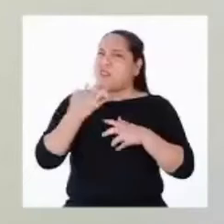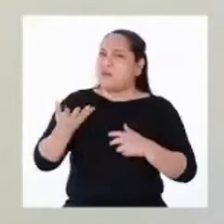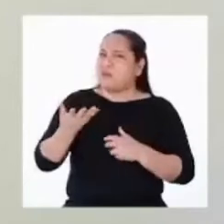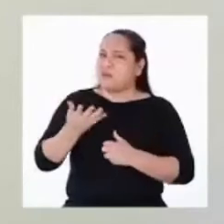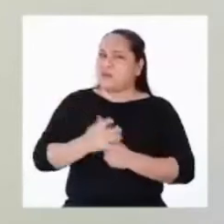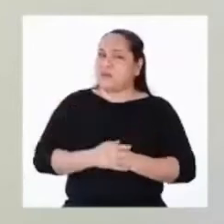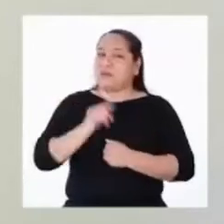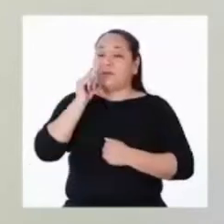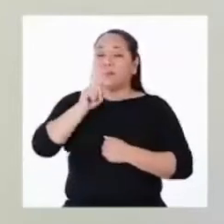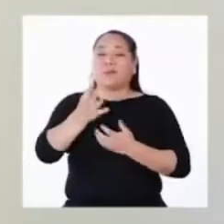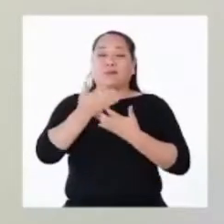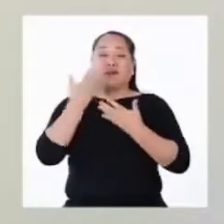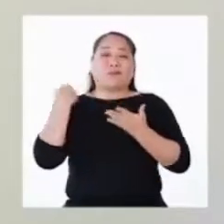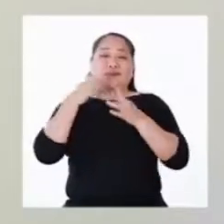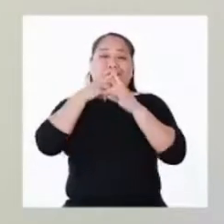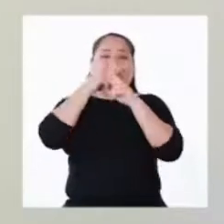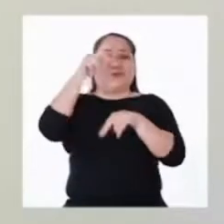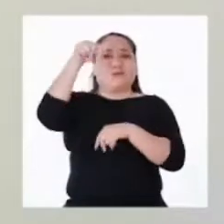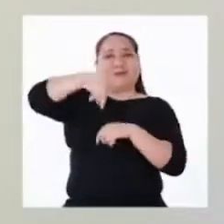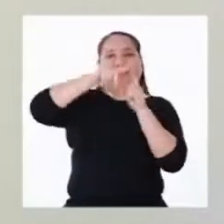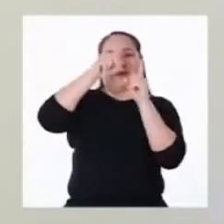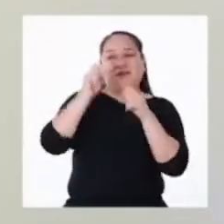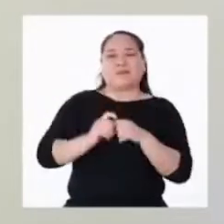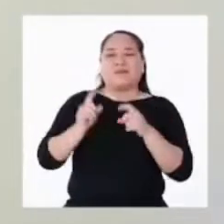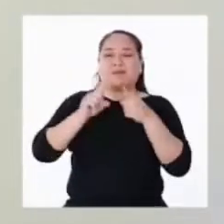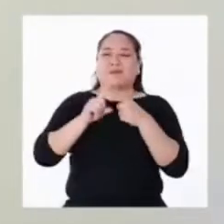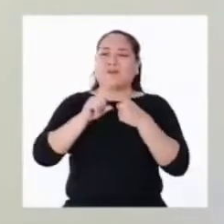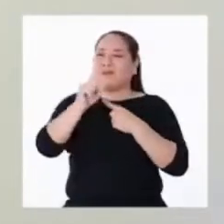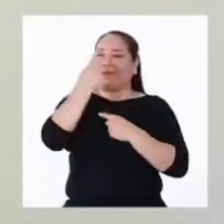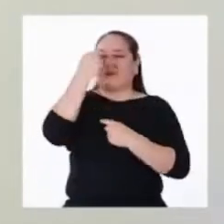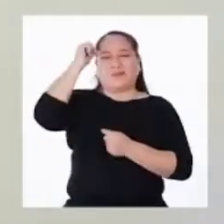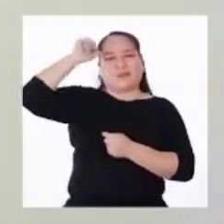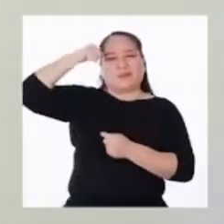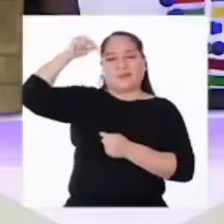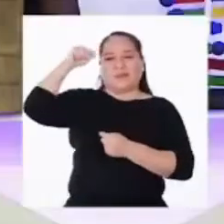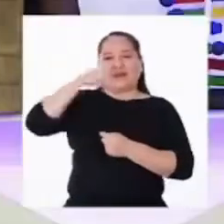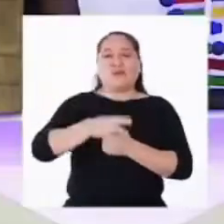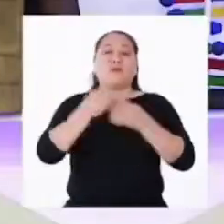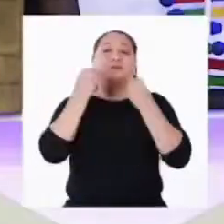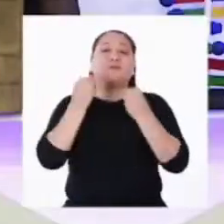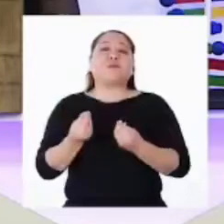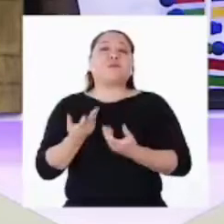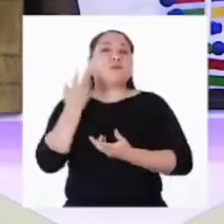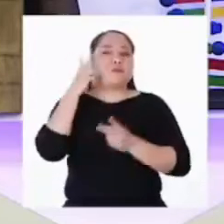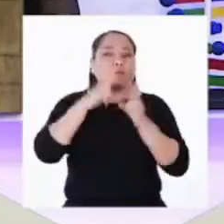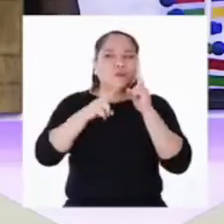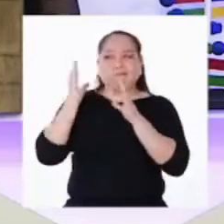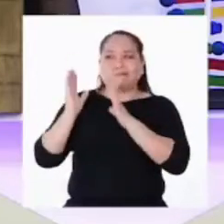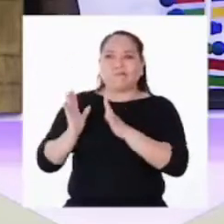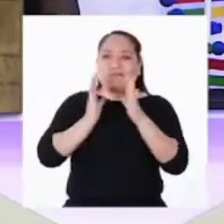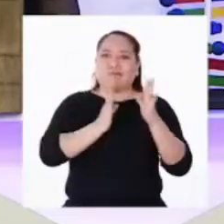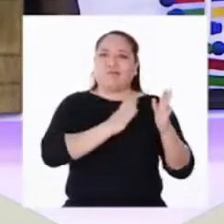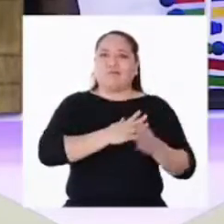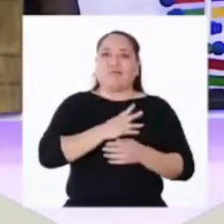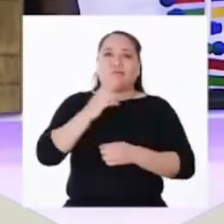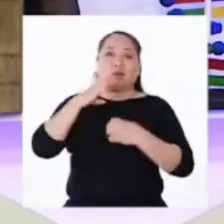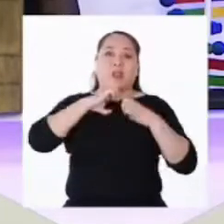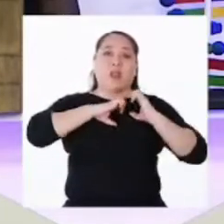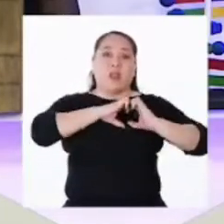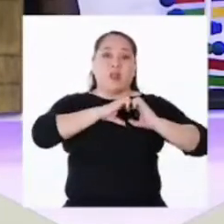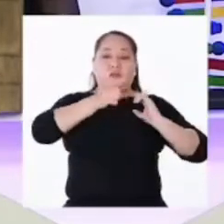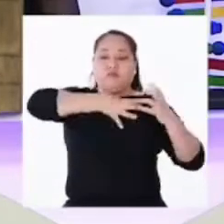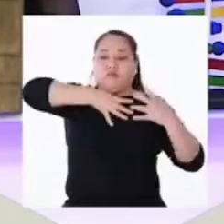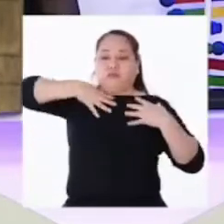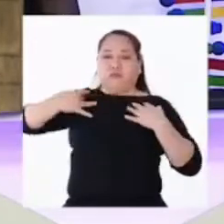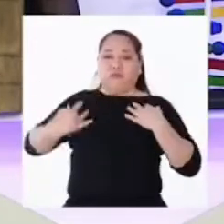cómo se encuentra organizado el sistema cardiovascular y cómo funciona. Para ayudarnos a recordar, ha llegado nuestro